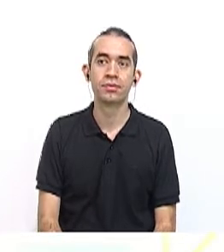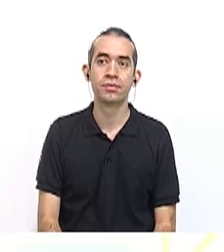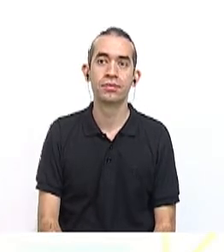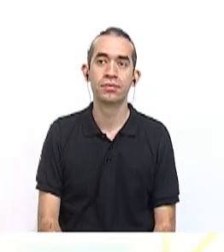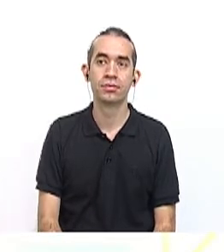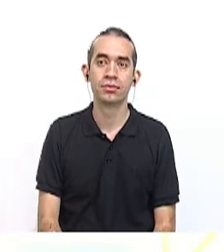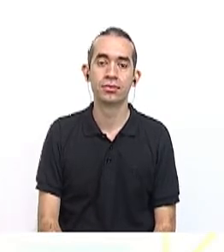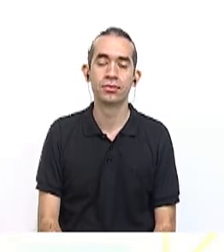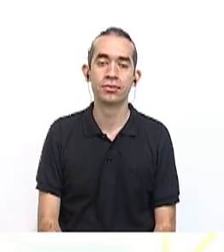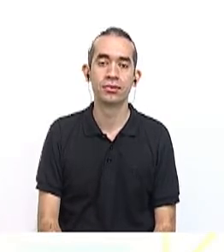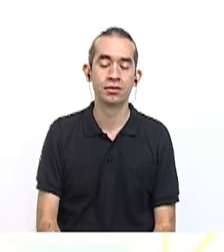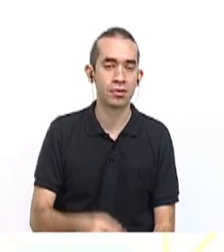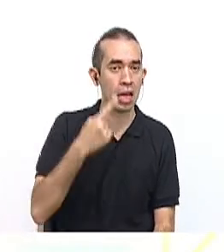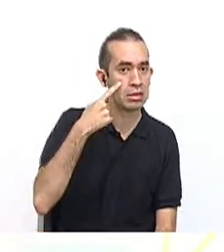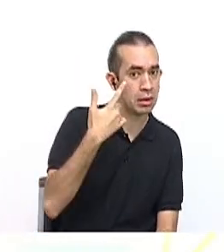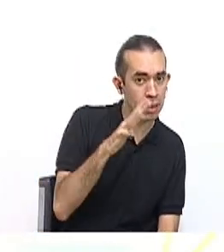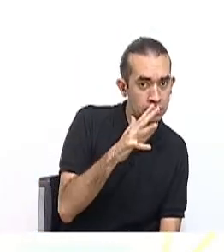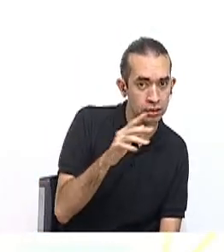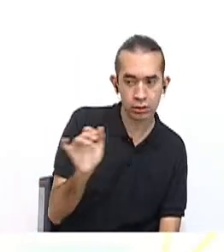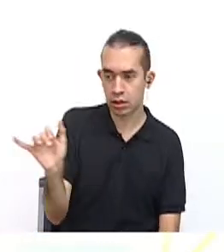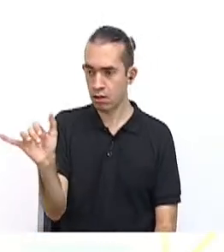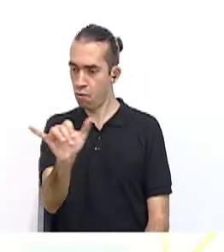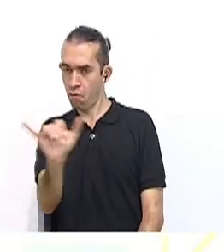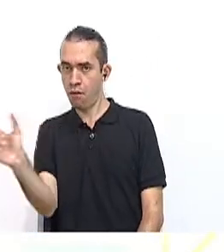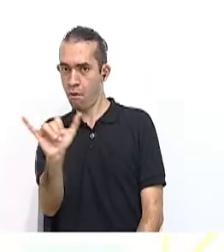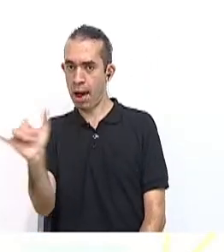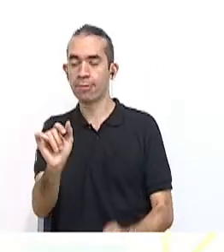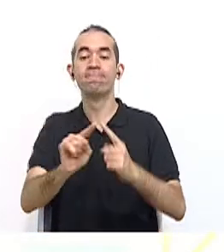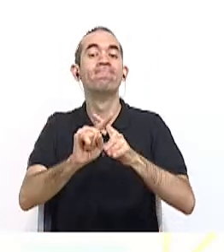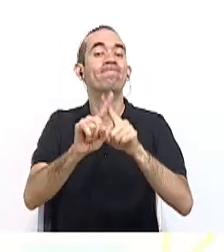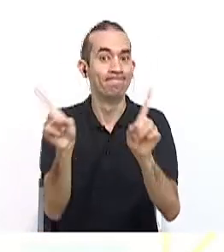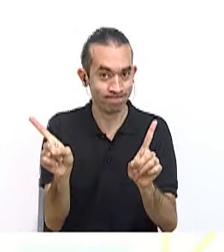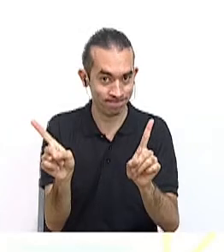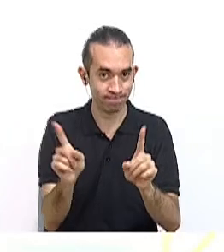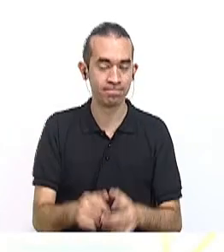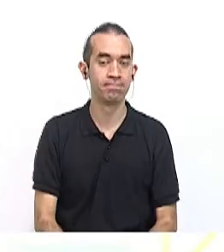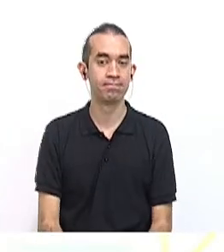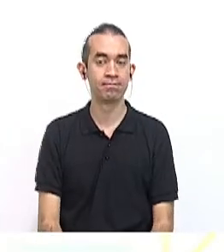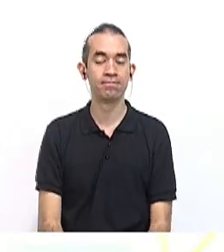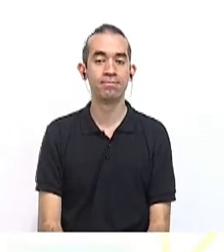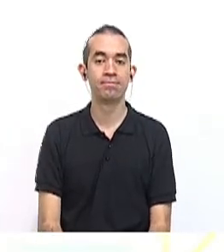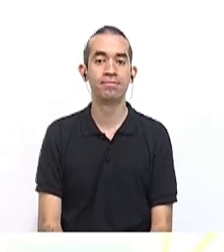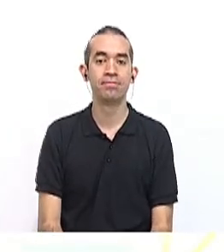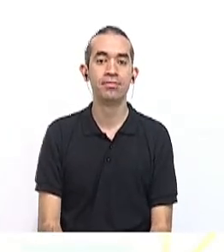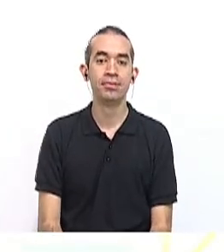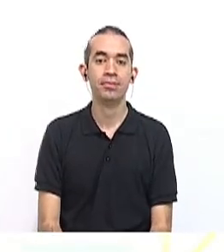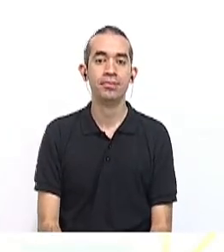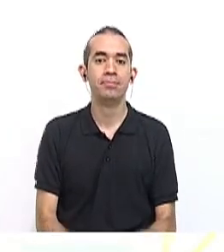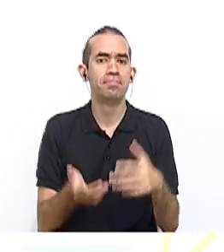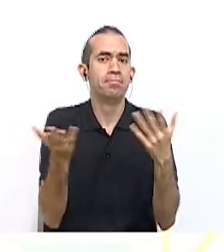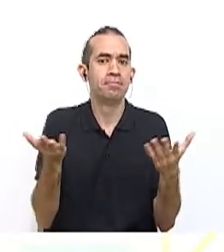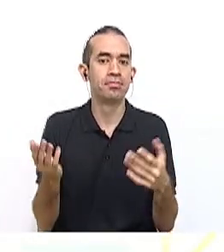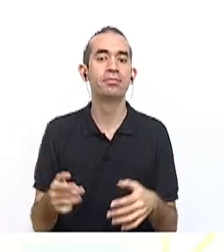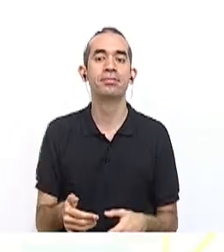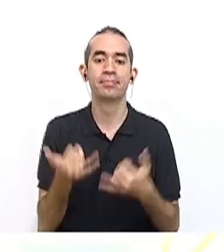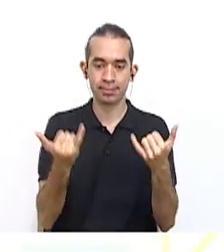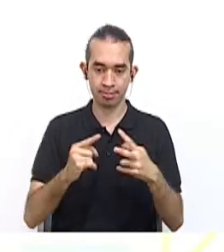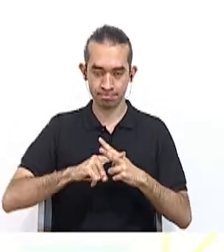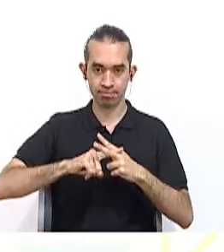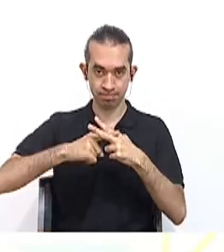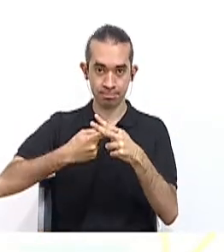es diferenciando la semejanza de la congruencia. Entonces,